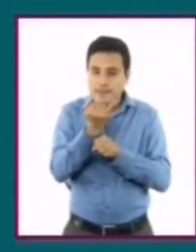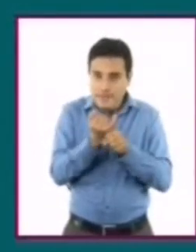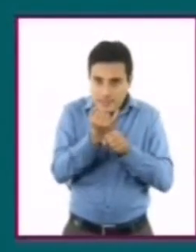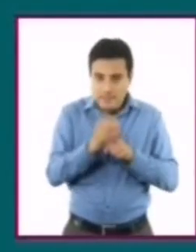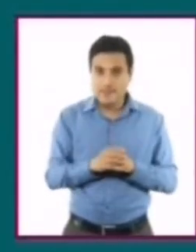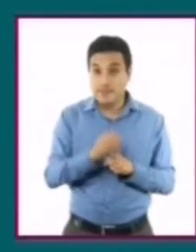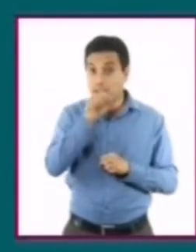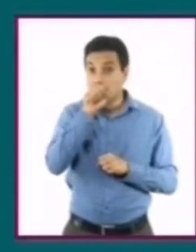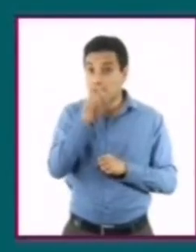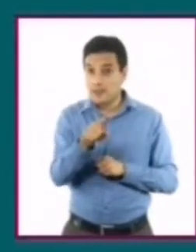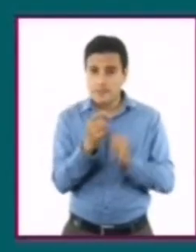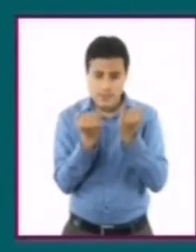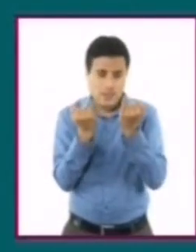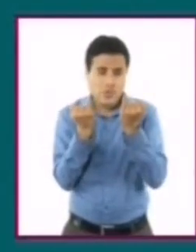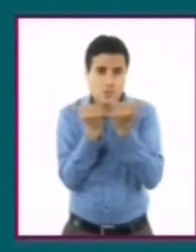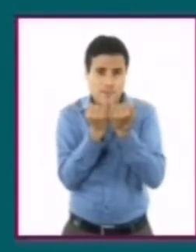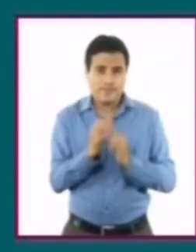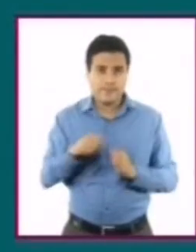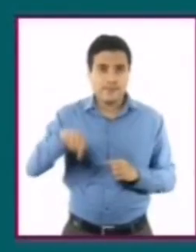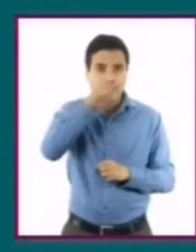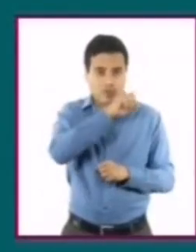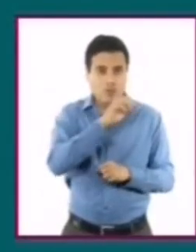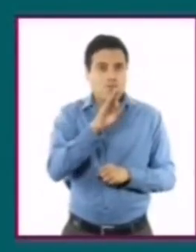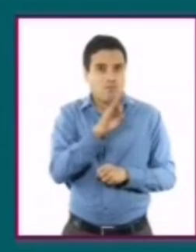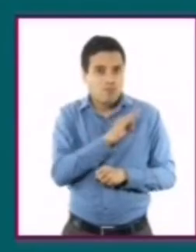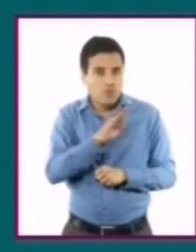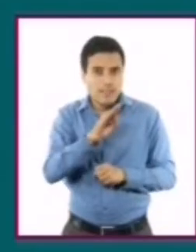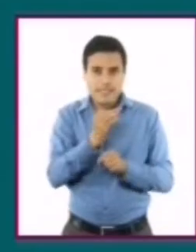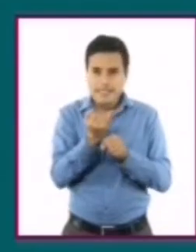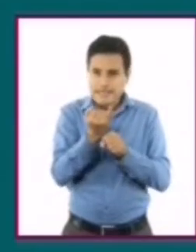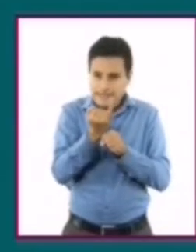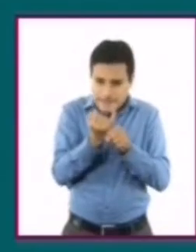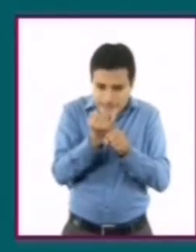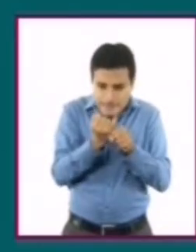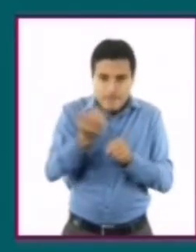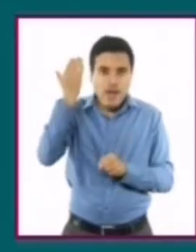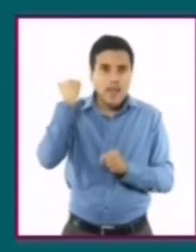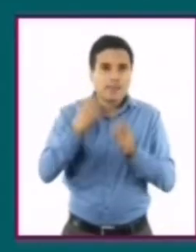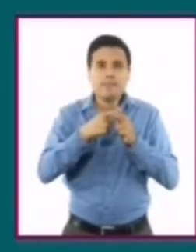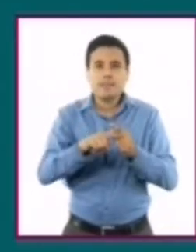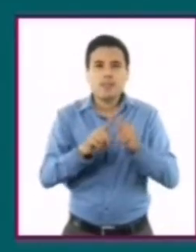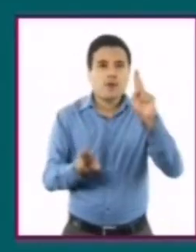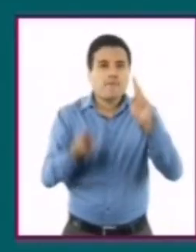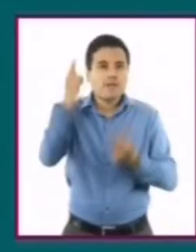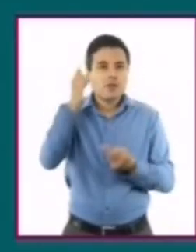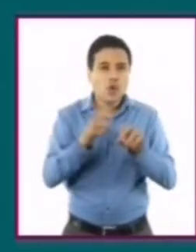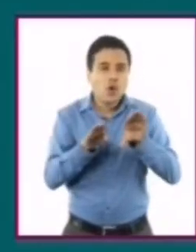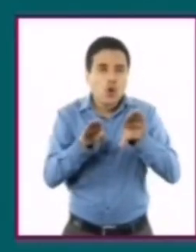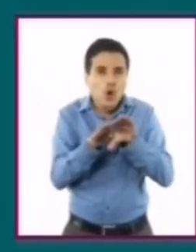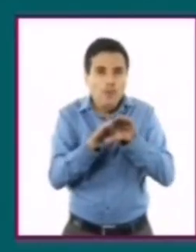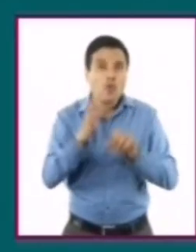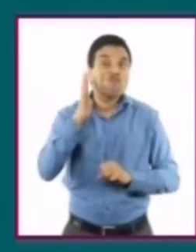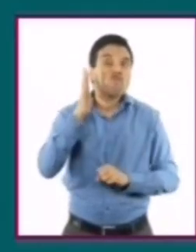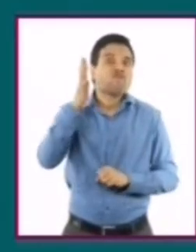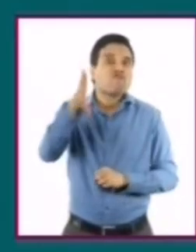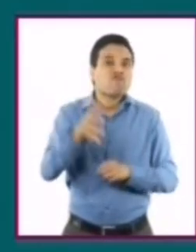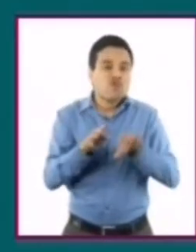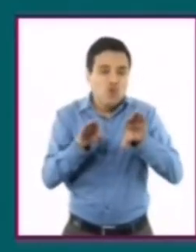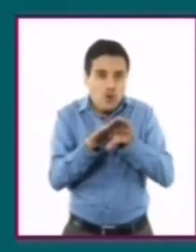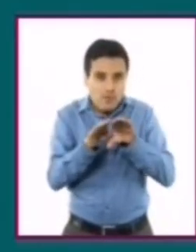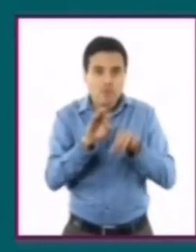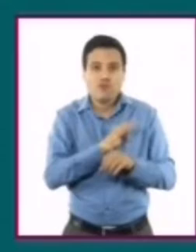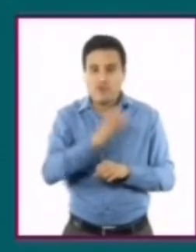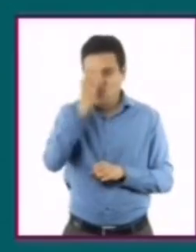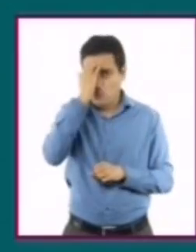el entendimiento del origen, estado y destino del universo, e incluso ha mostrado tener aplicaciones